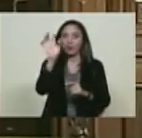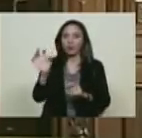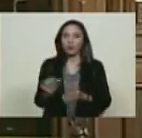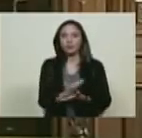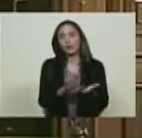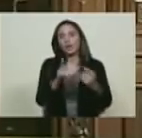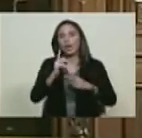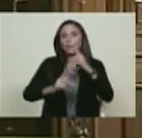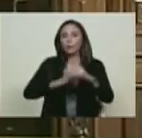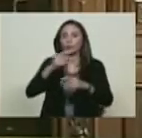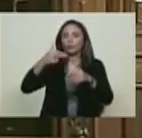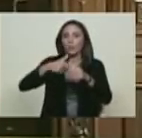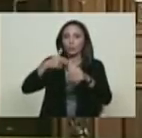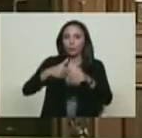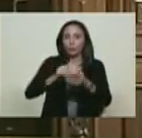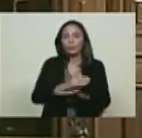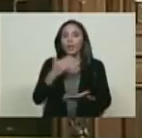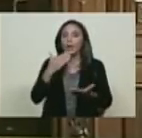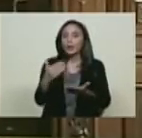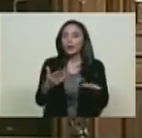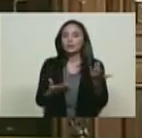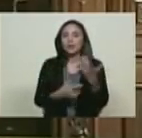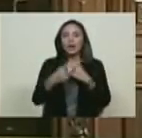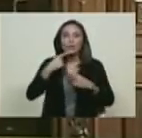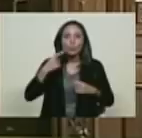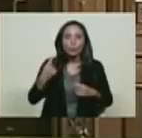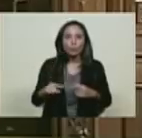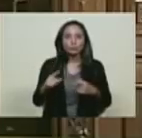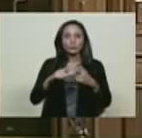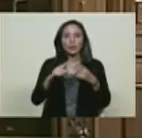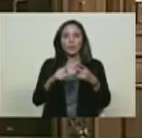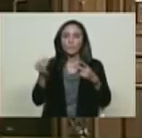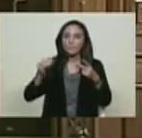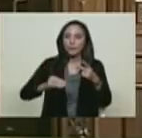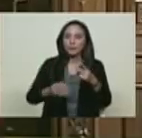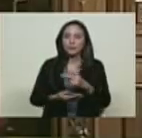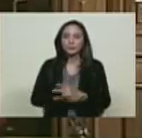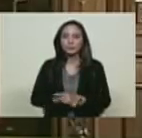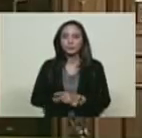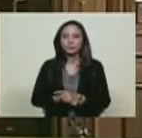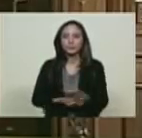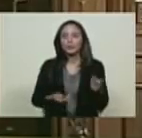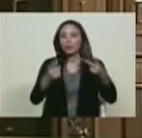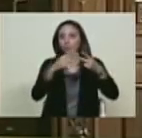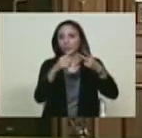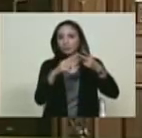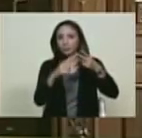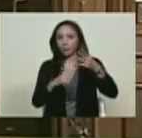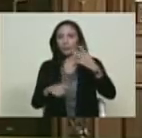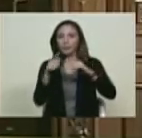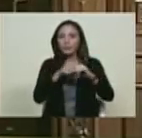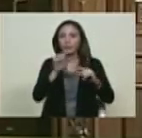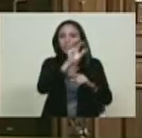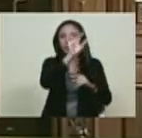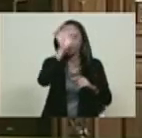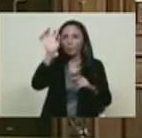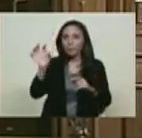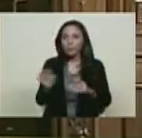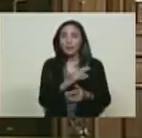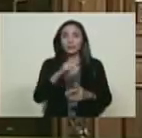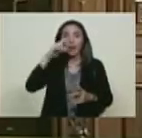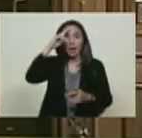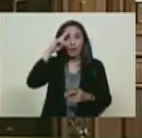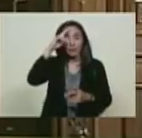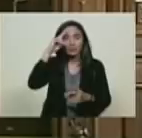no OPEP. Le doy las gracias al gobierno de Rusia, le doy las gracias al gobierno de Argelia, le doy las gracias al gobierno de Arabia